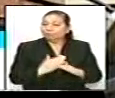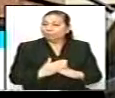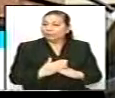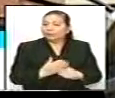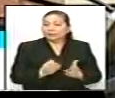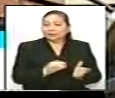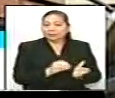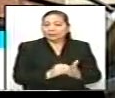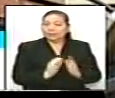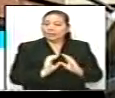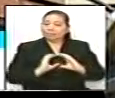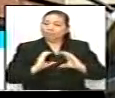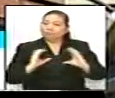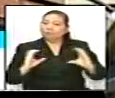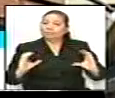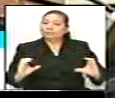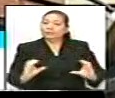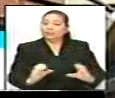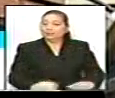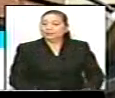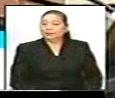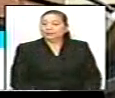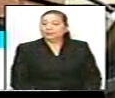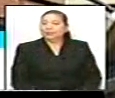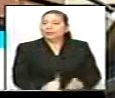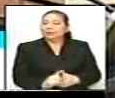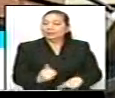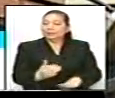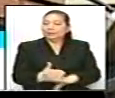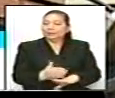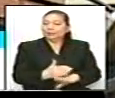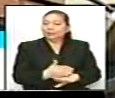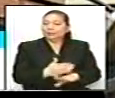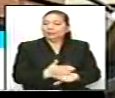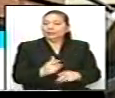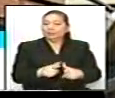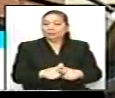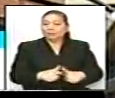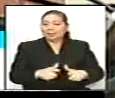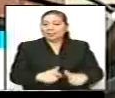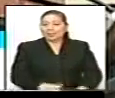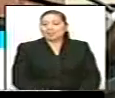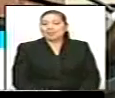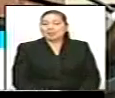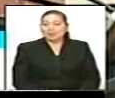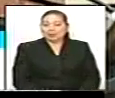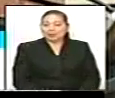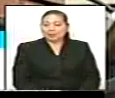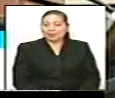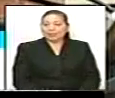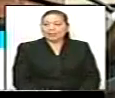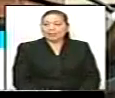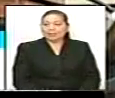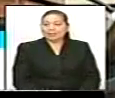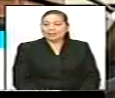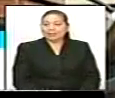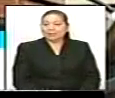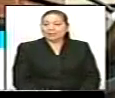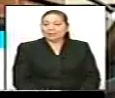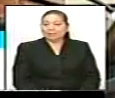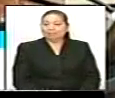la instalación de la faja marginal y a las actividades que desarrollamos en esa zona.